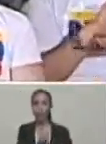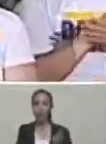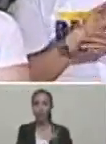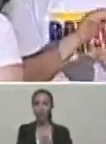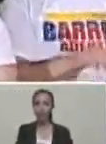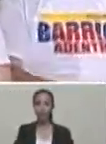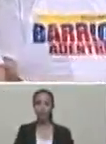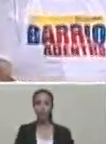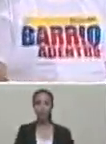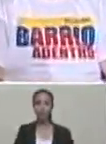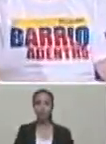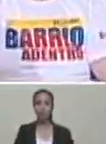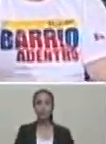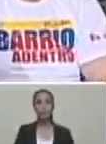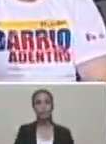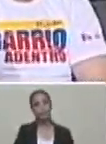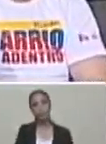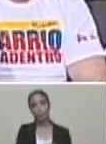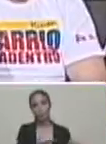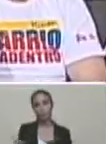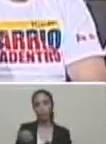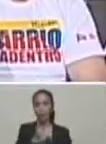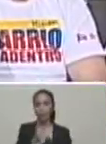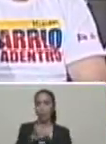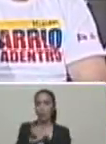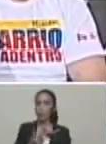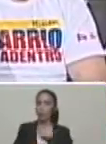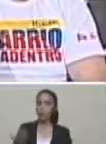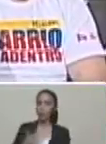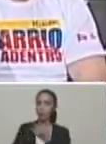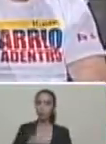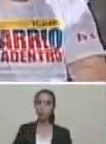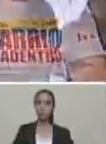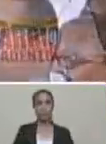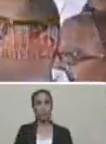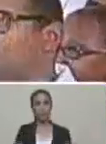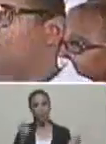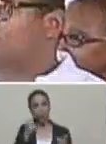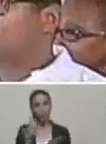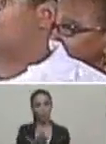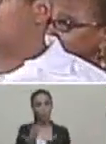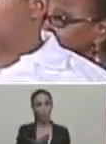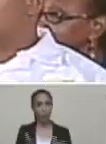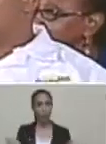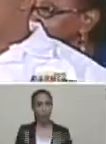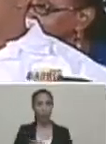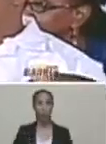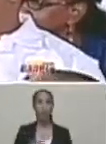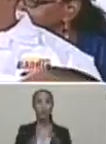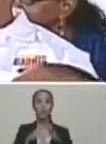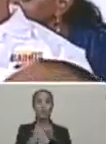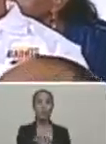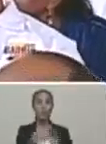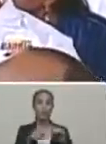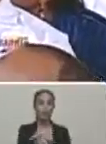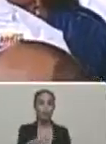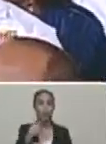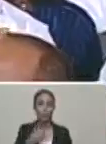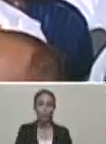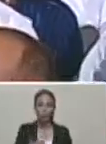Interno Bruto en ponerlo en las políticas sociales. Entonces, yo creo que eso hay que reconocerlo. Esa es la obra Barrio Adentro junto a eso que usted decía